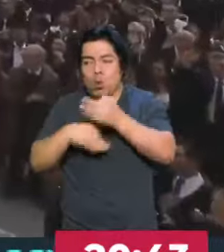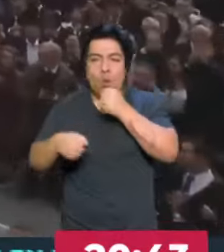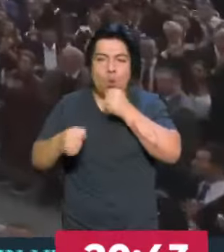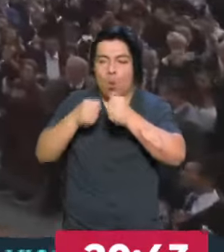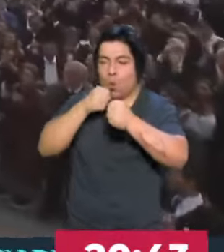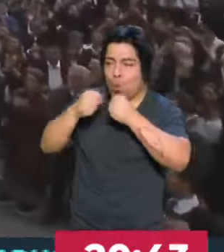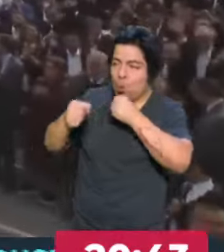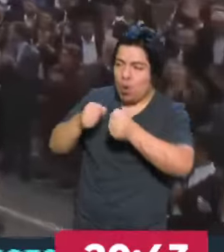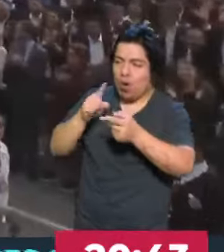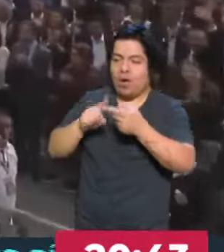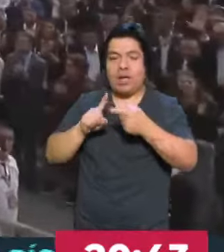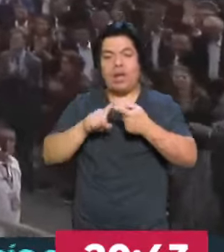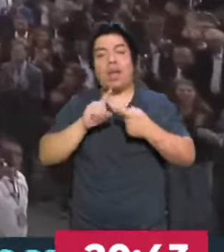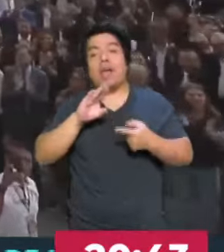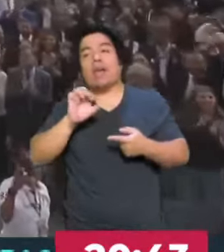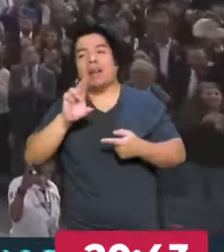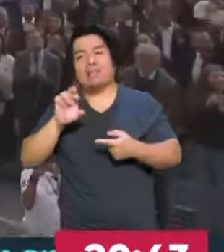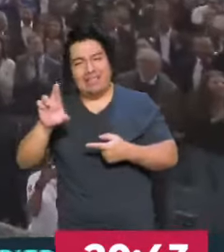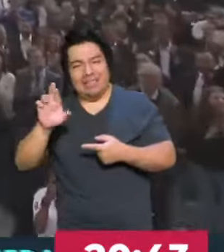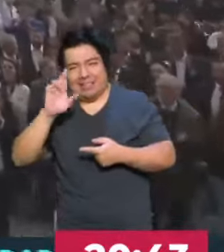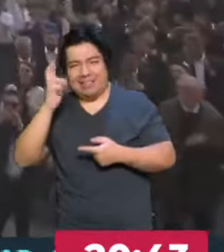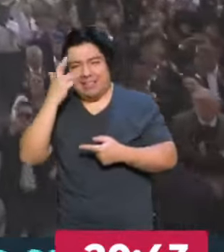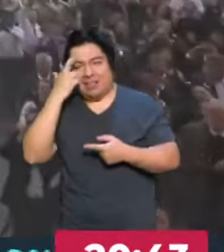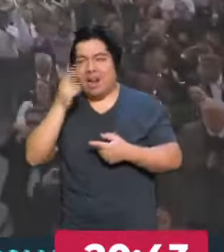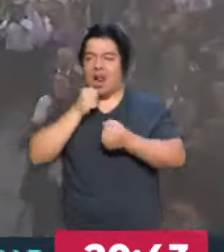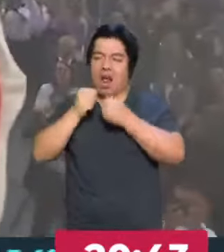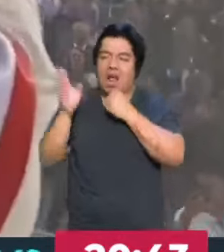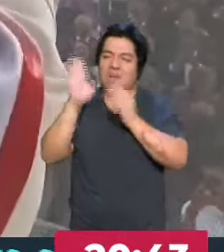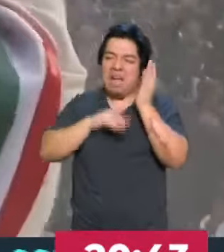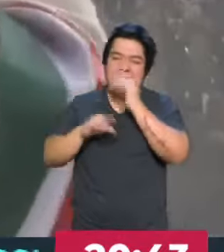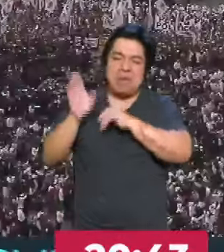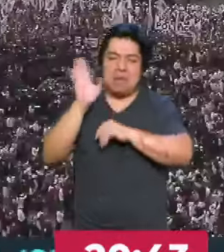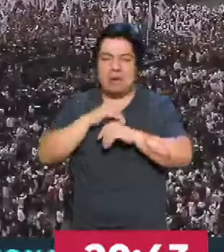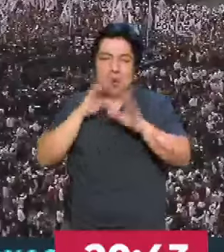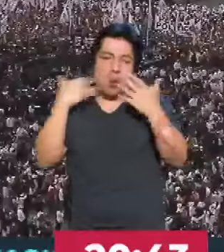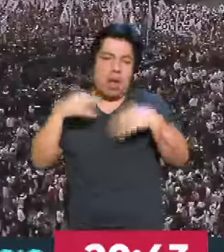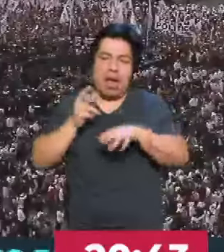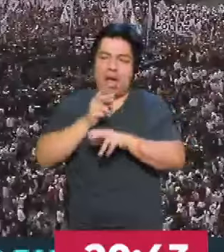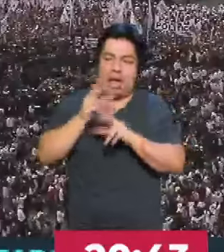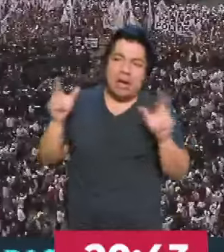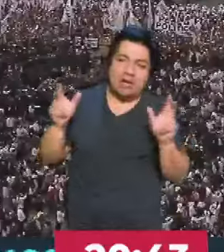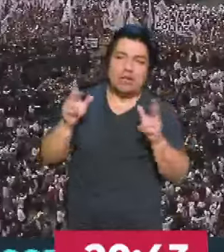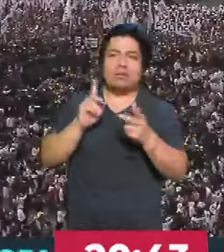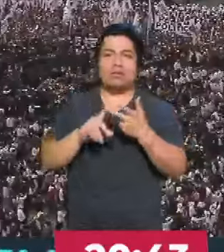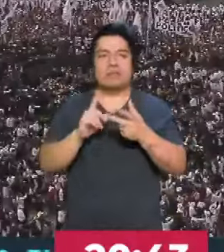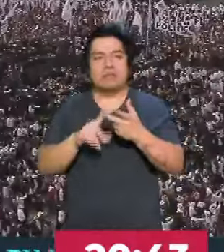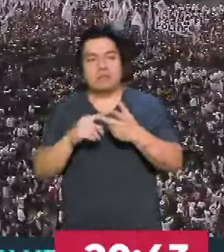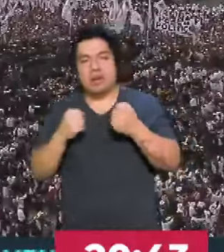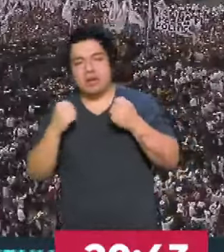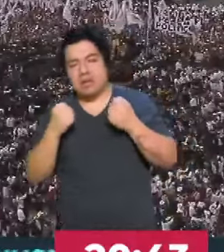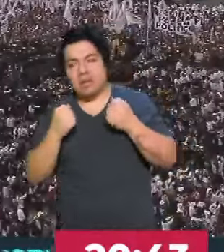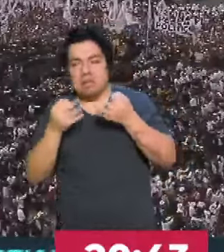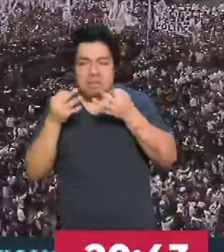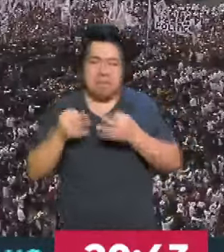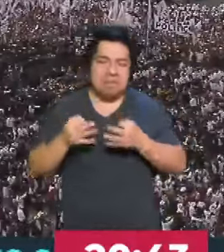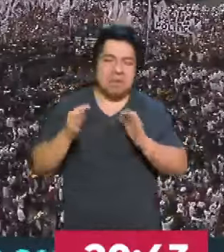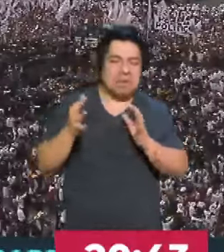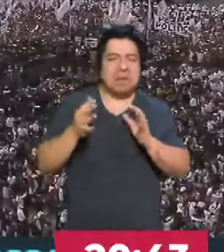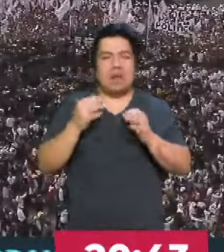bueno, Enrique Krause, quien encabezó mucho de esos comentarios de, no, fue espectacular, sobrio, pero al mismo